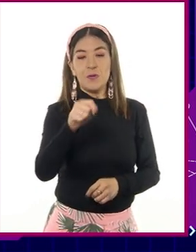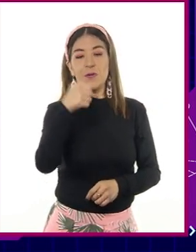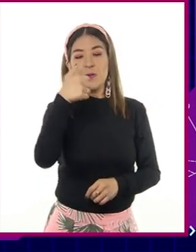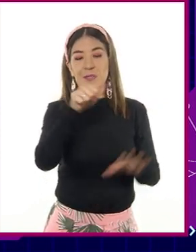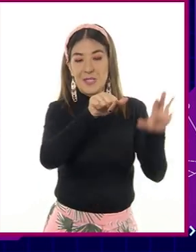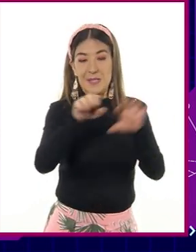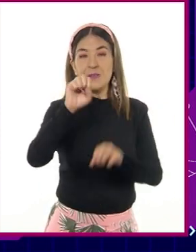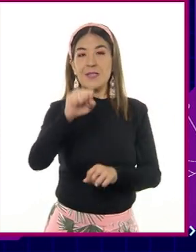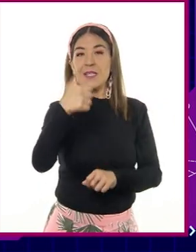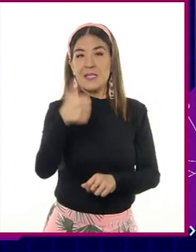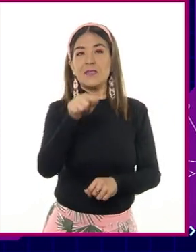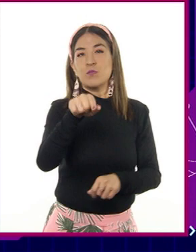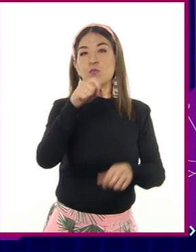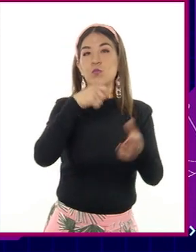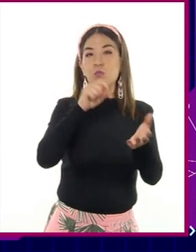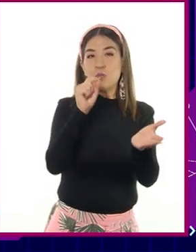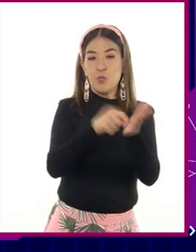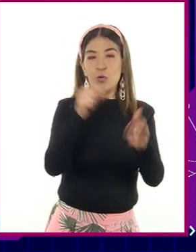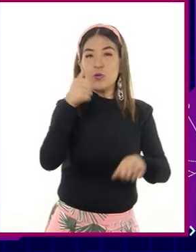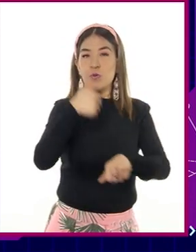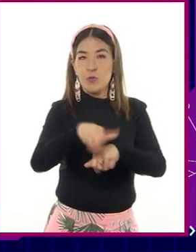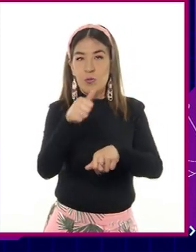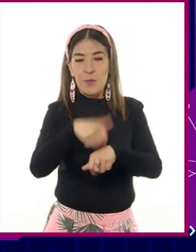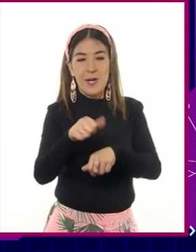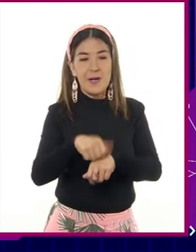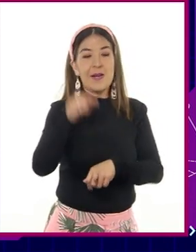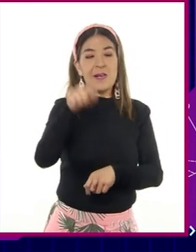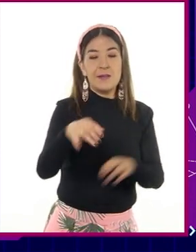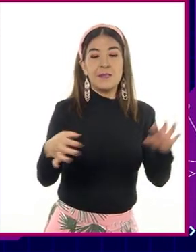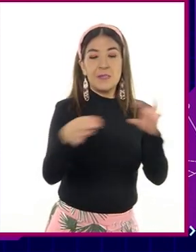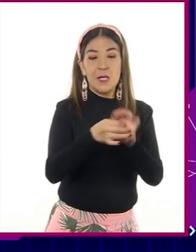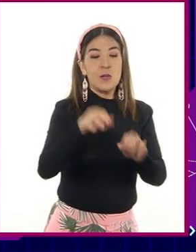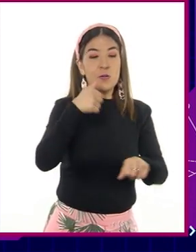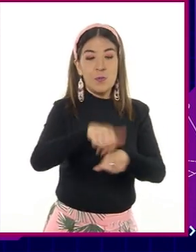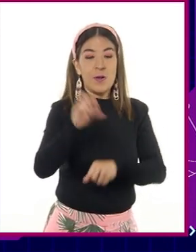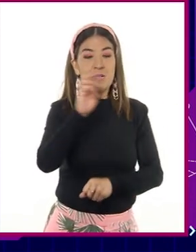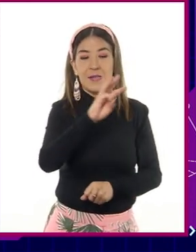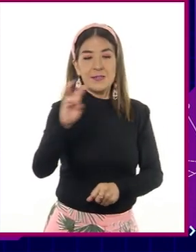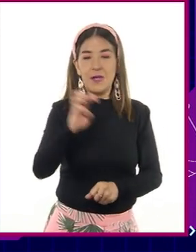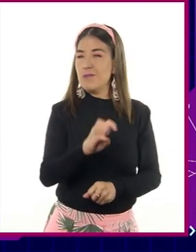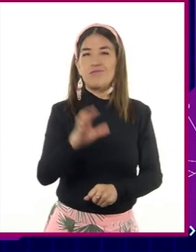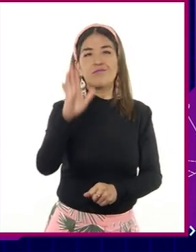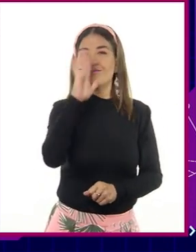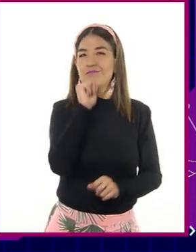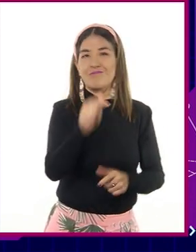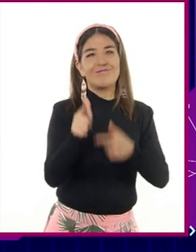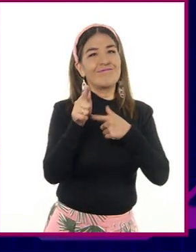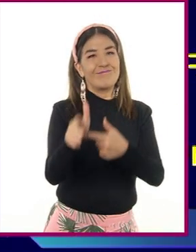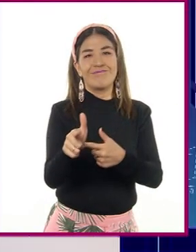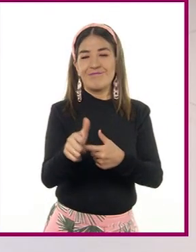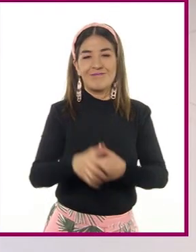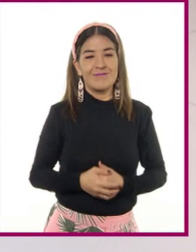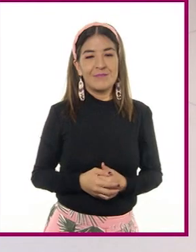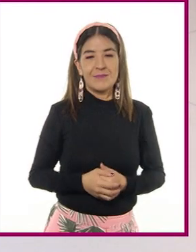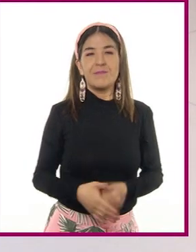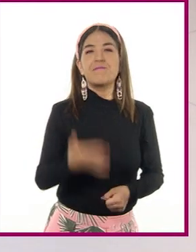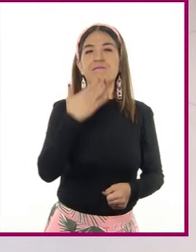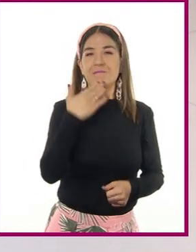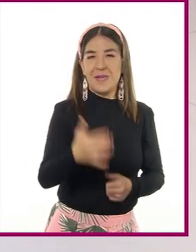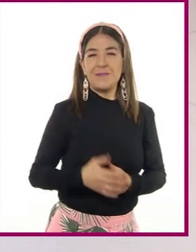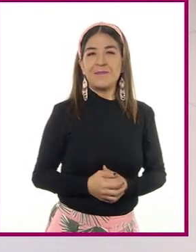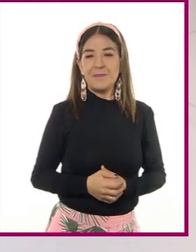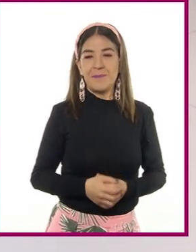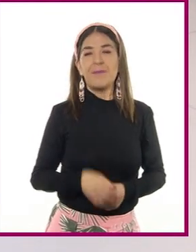99.666 es un número decimal, quiere decir que el número 300 no pertenece a esta sucesión. Perfecto,